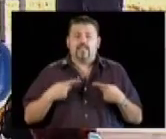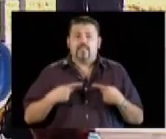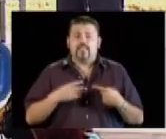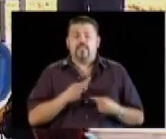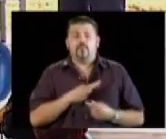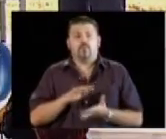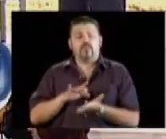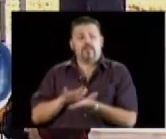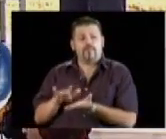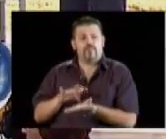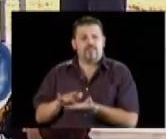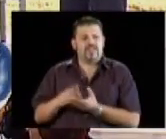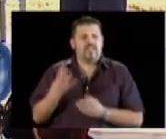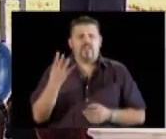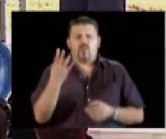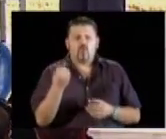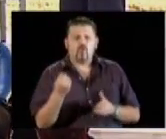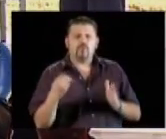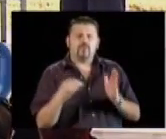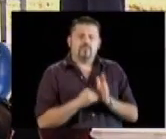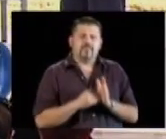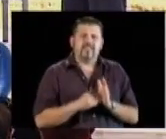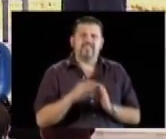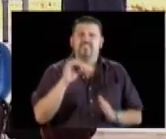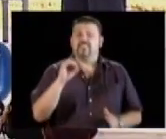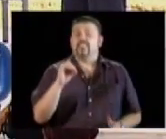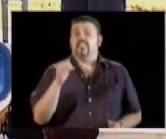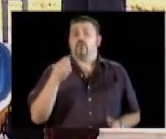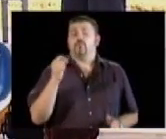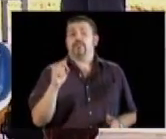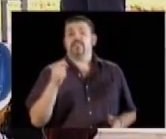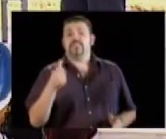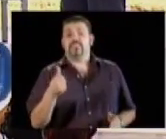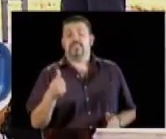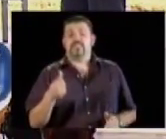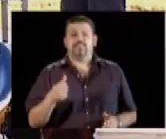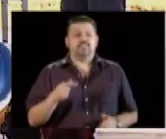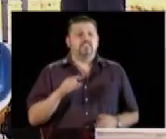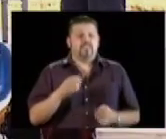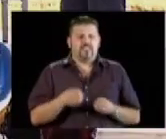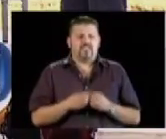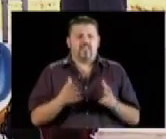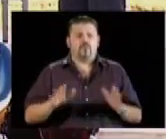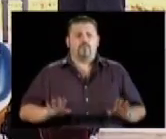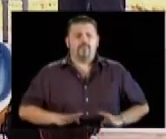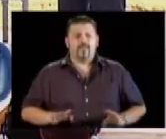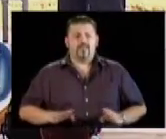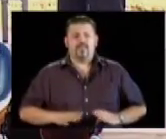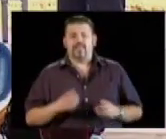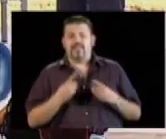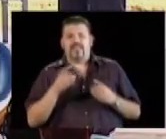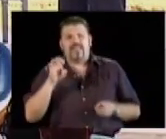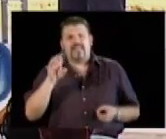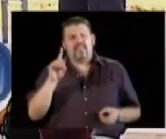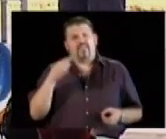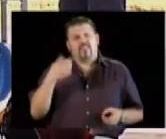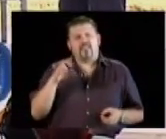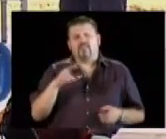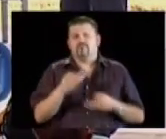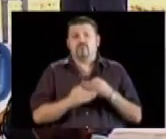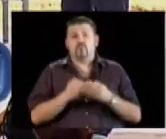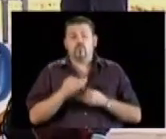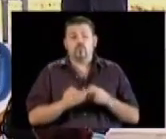hecho eso. Wow. 9,026 y obviamente ellos son pareja, Elda Arzate y José Manuel Ramos